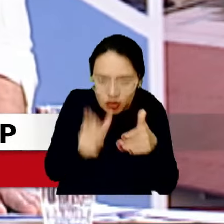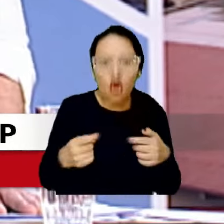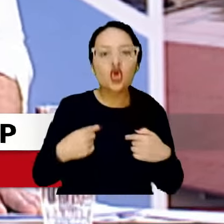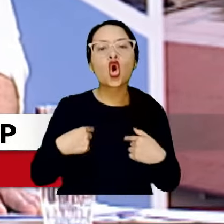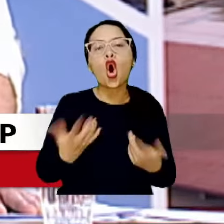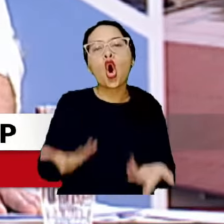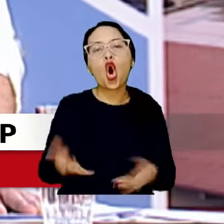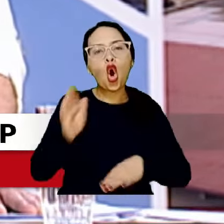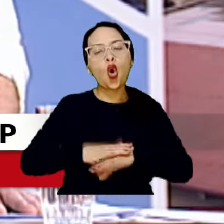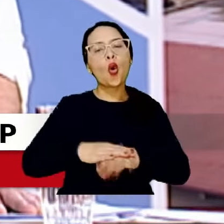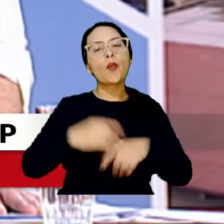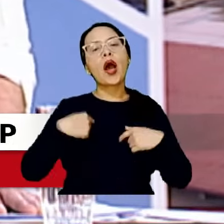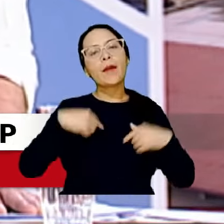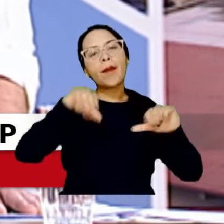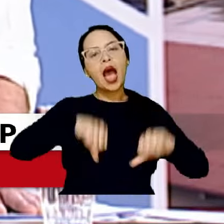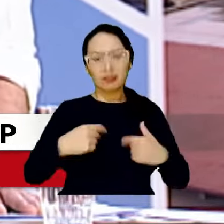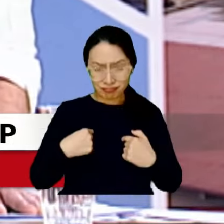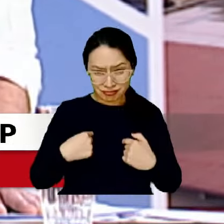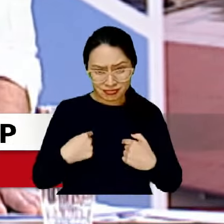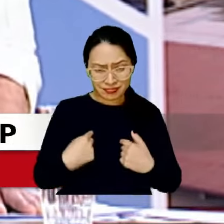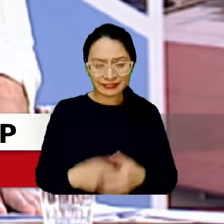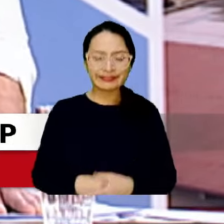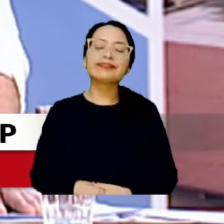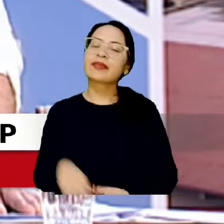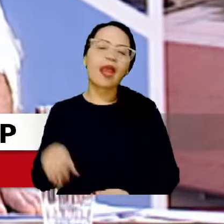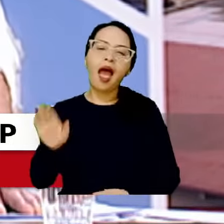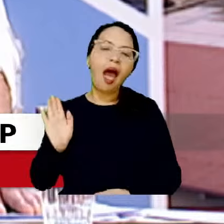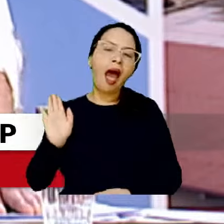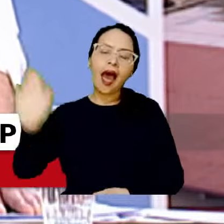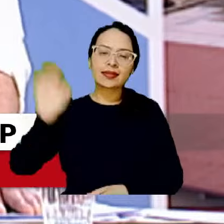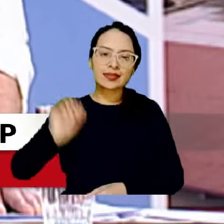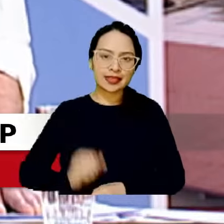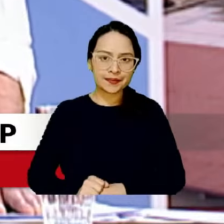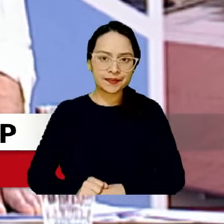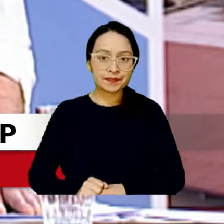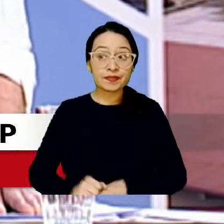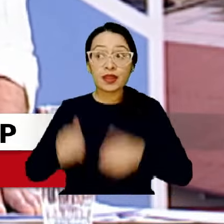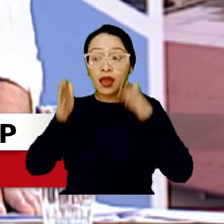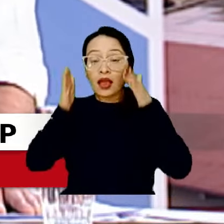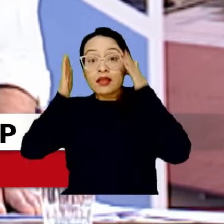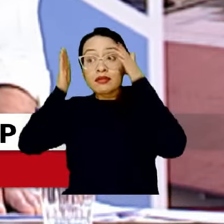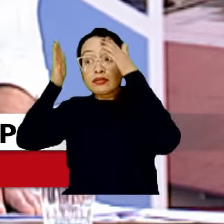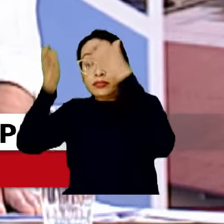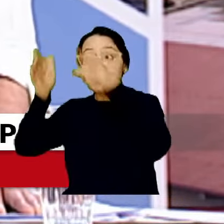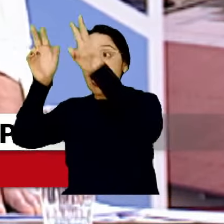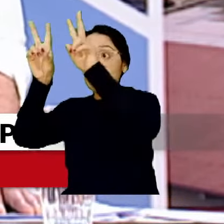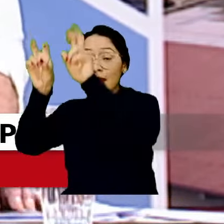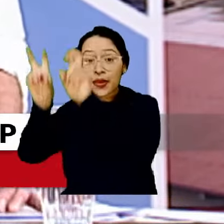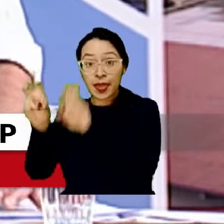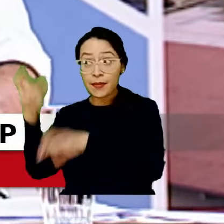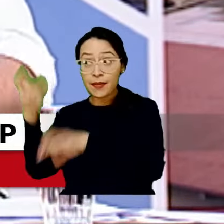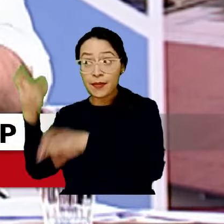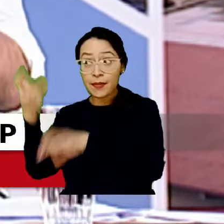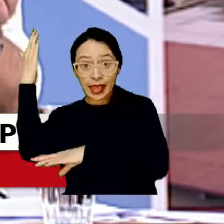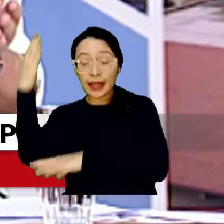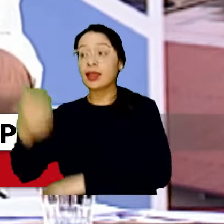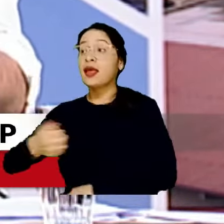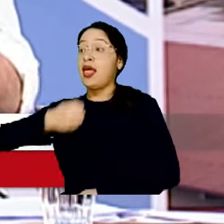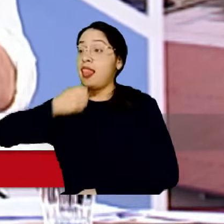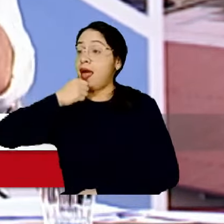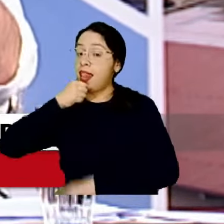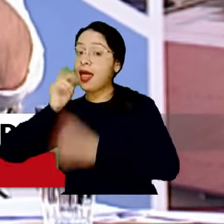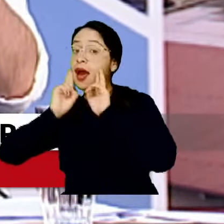asunto y acto seguido lo que hacen es intentar desviar el tema porque por supuesto no quiere salir a dar una rueda de prensa. Me he visto las